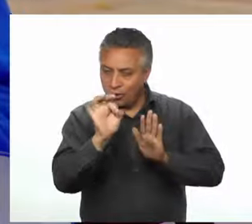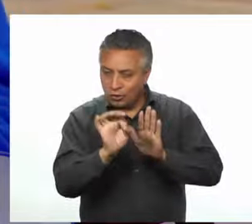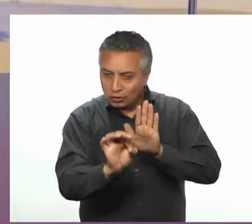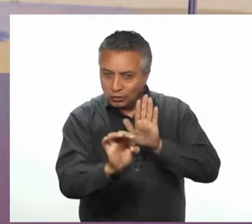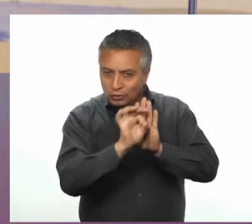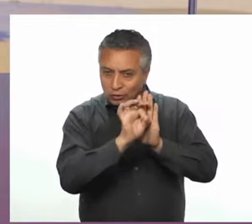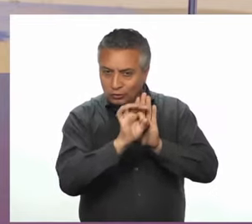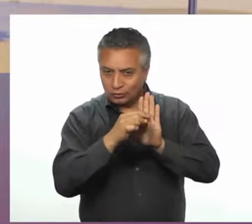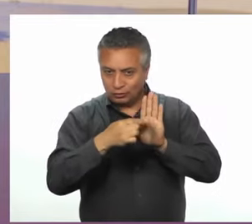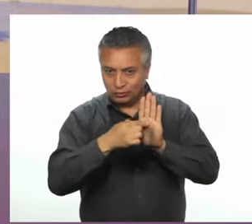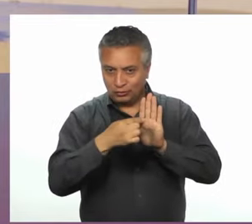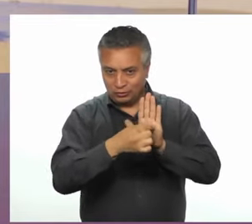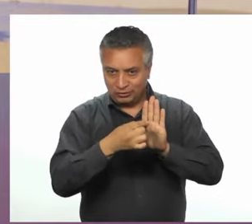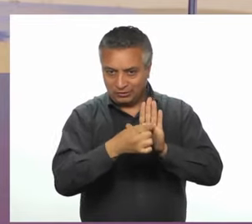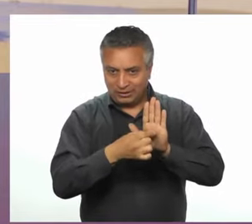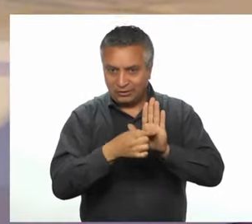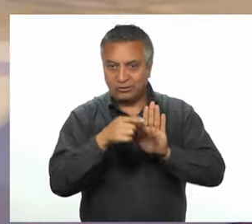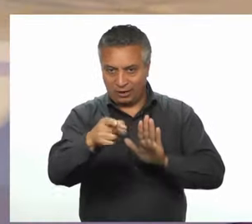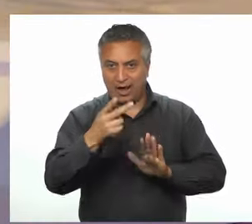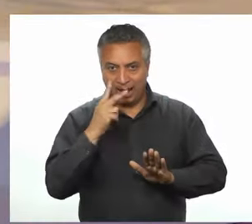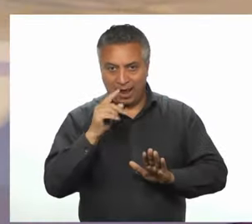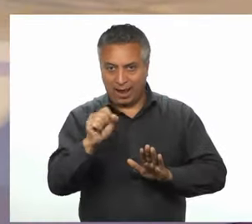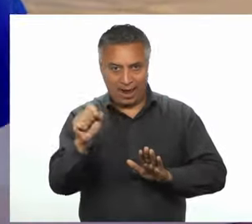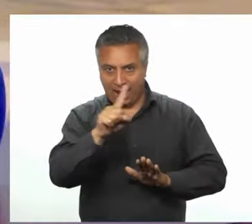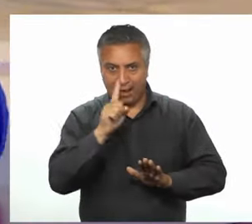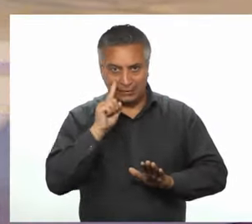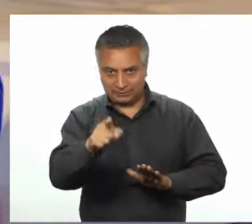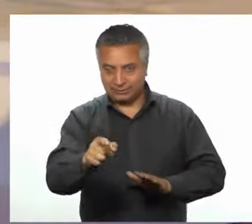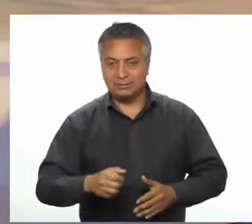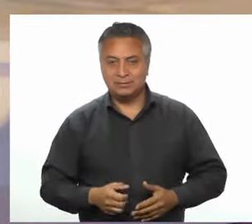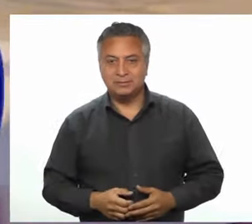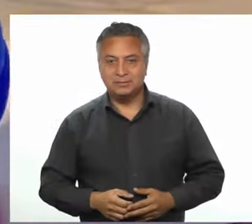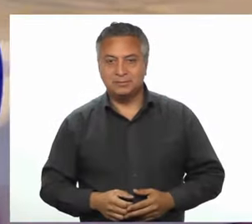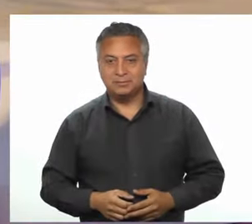centro. De esta manera.